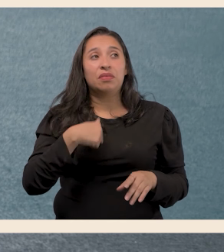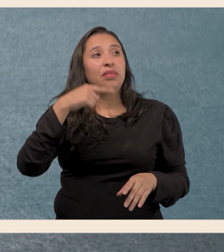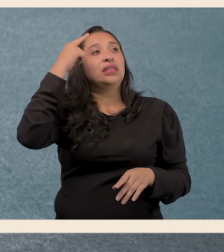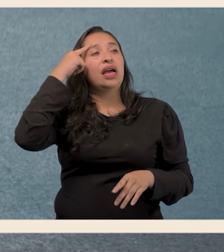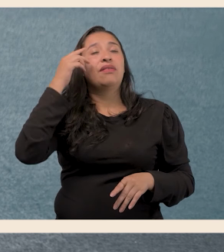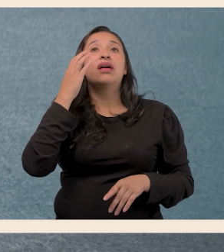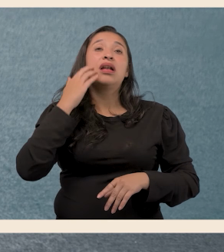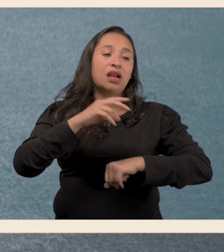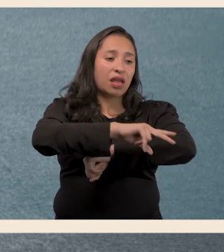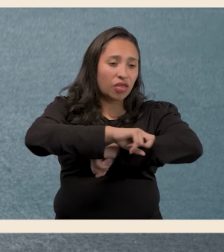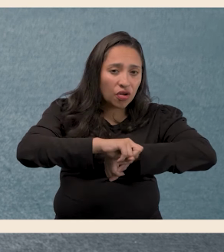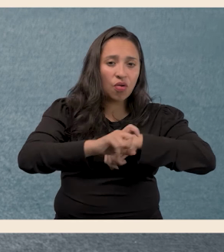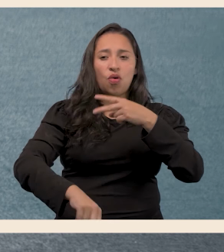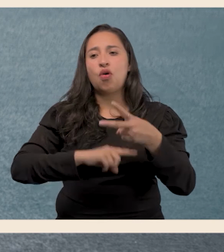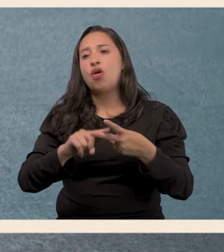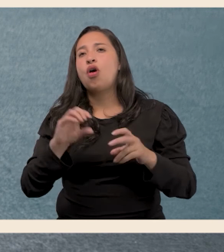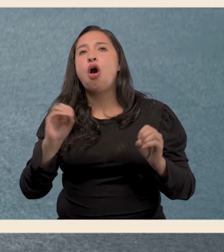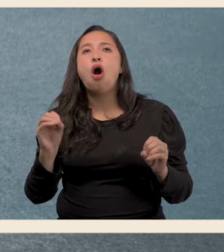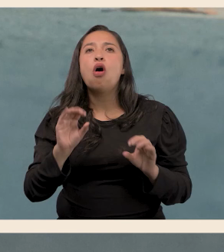atracador, otra parte que era guerrillero.